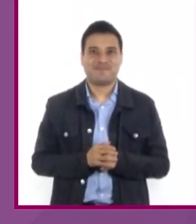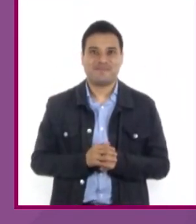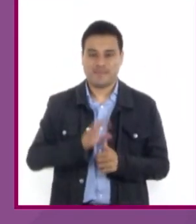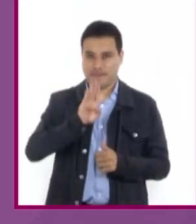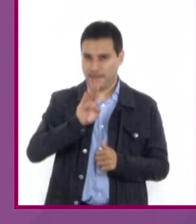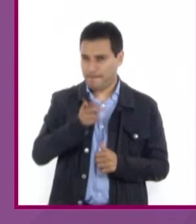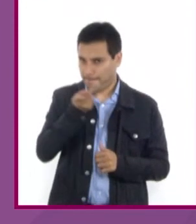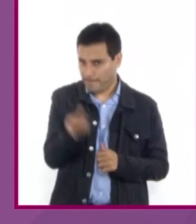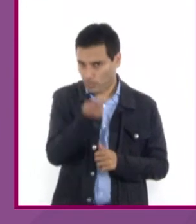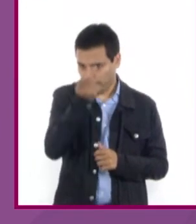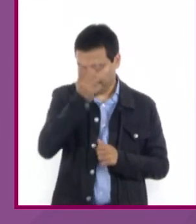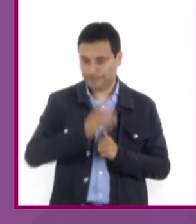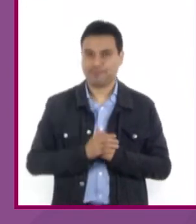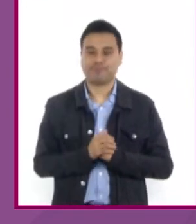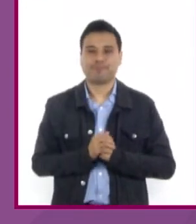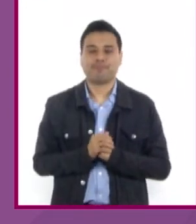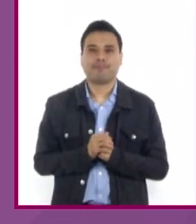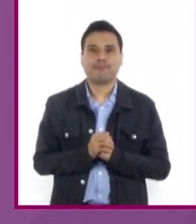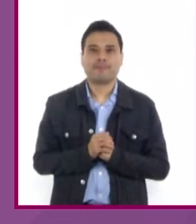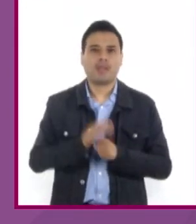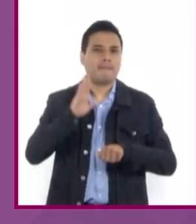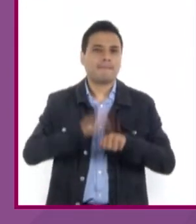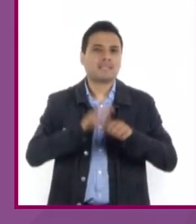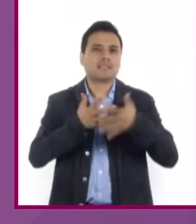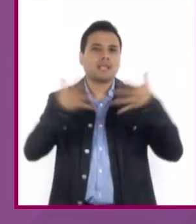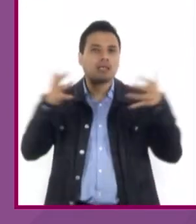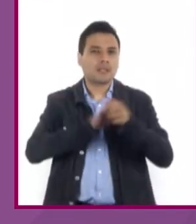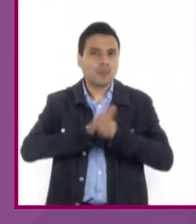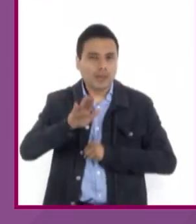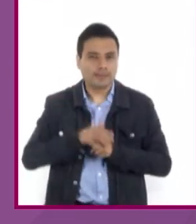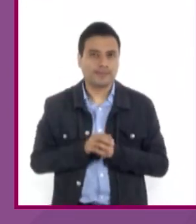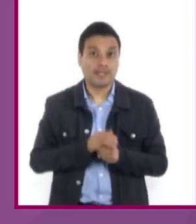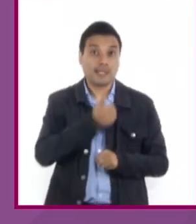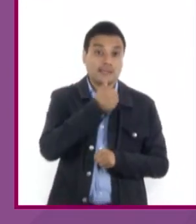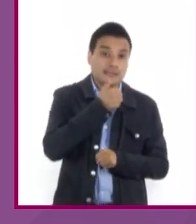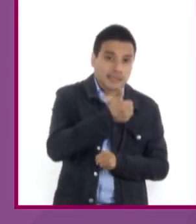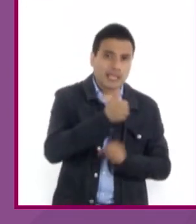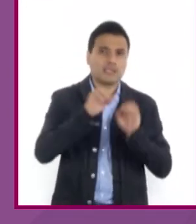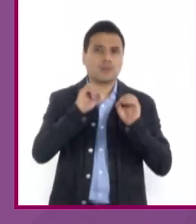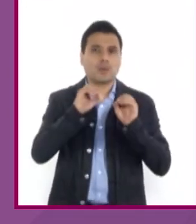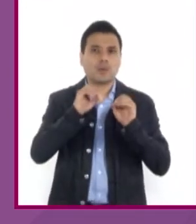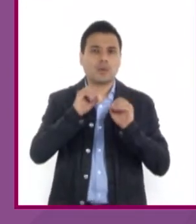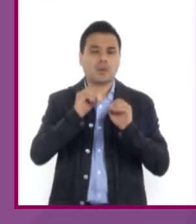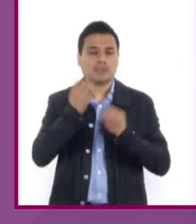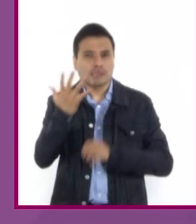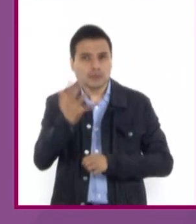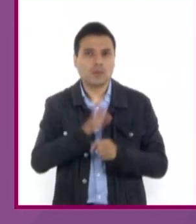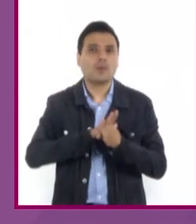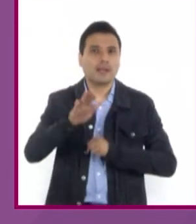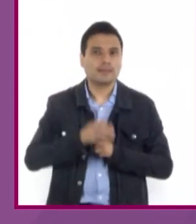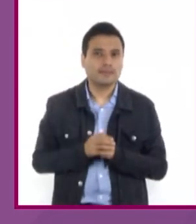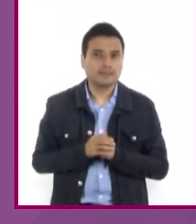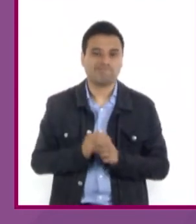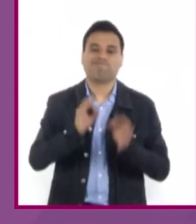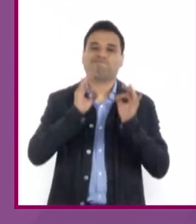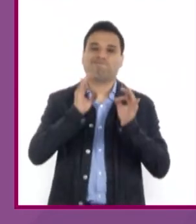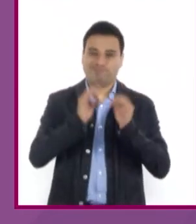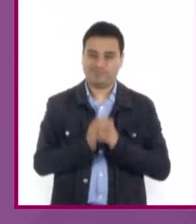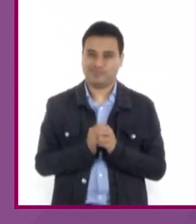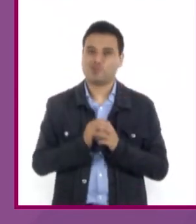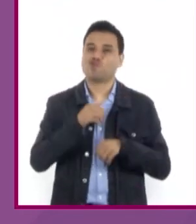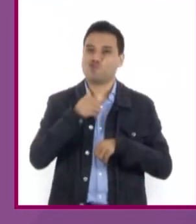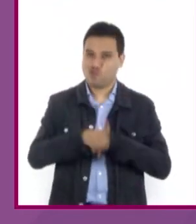Inciso B. ¿Cuál será más grande, la figura 6 o la figura 5? Correcto, la